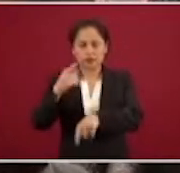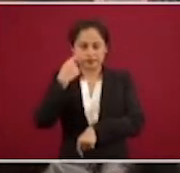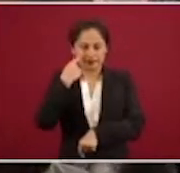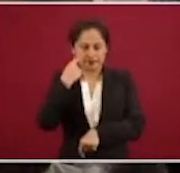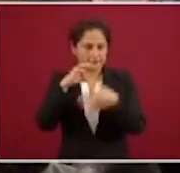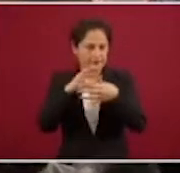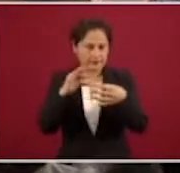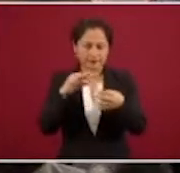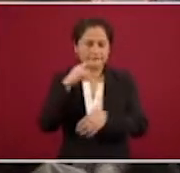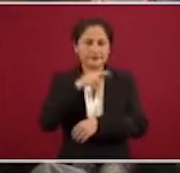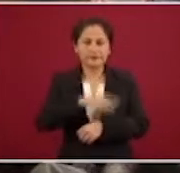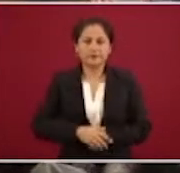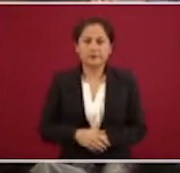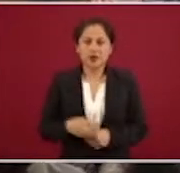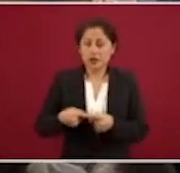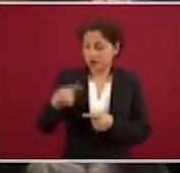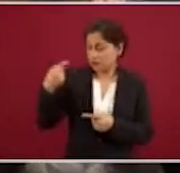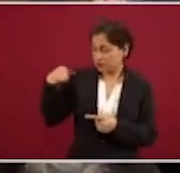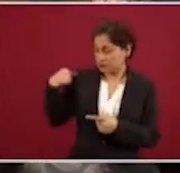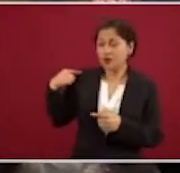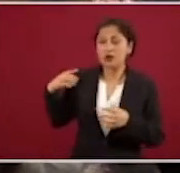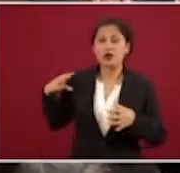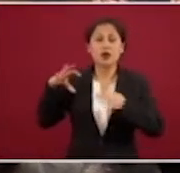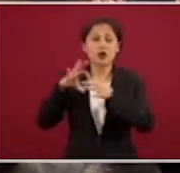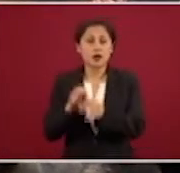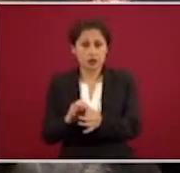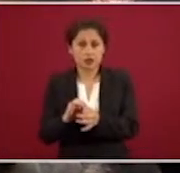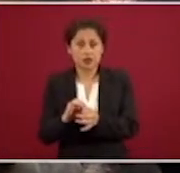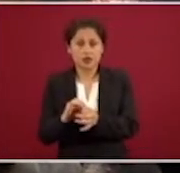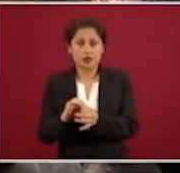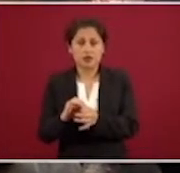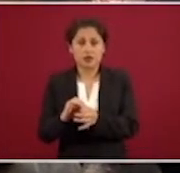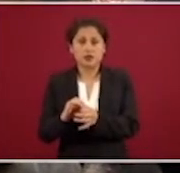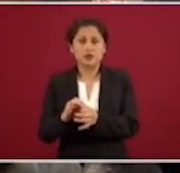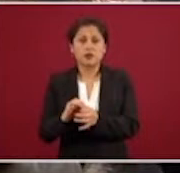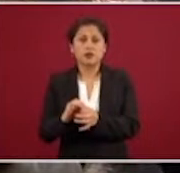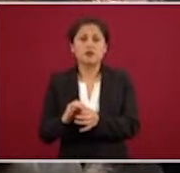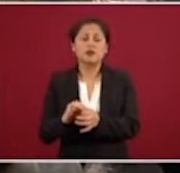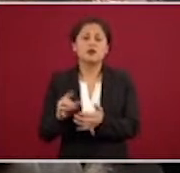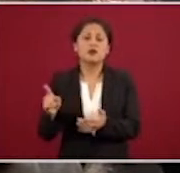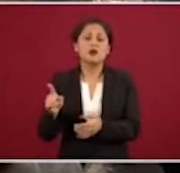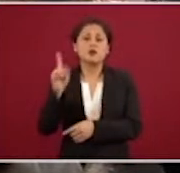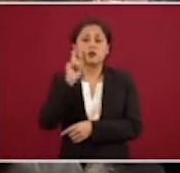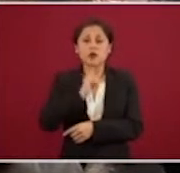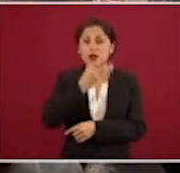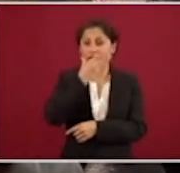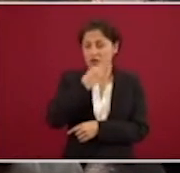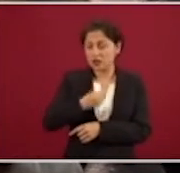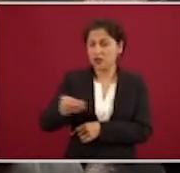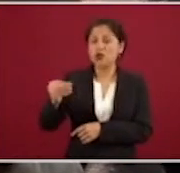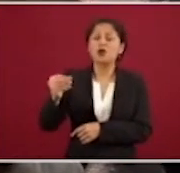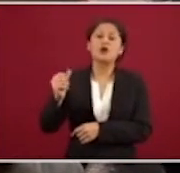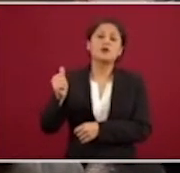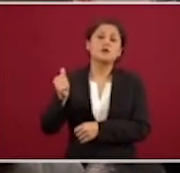Hemos venido coordinando esfuerzos con la Procuraduría de Defensa del Trabajo, mujeres y hombres procuradores alrededor